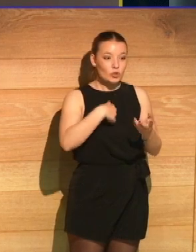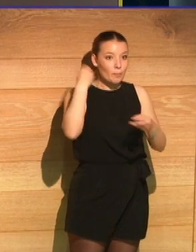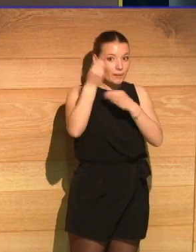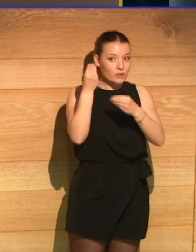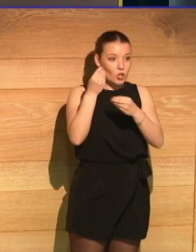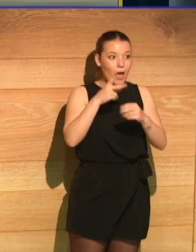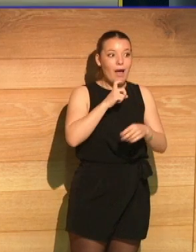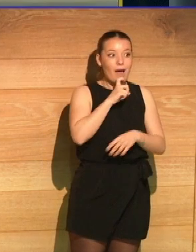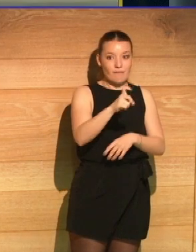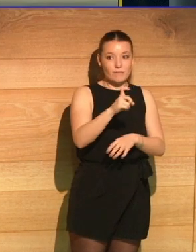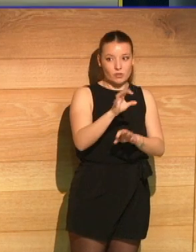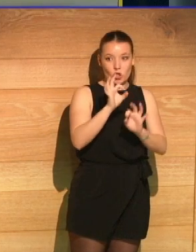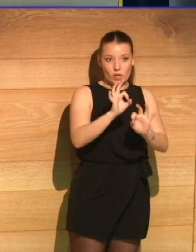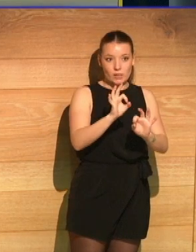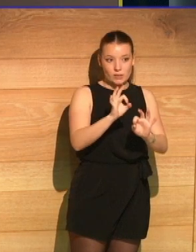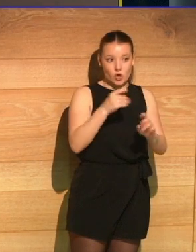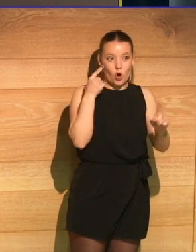advertencia de cuidar